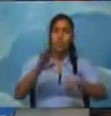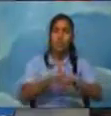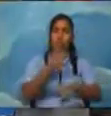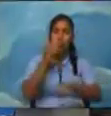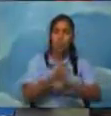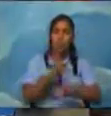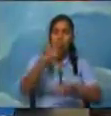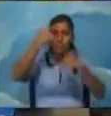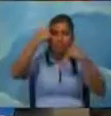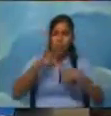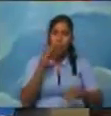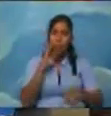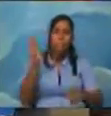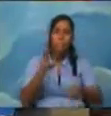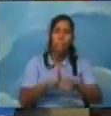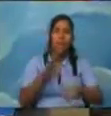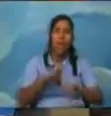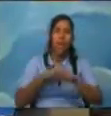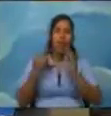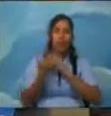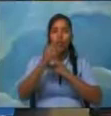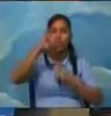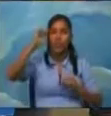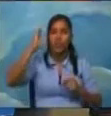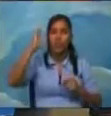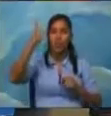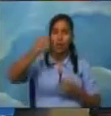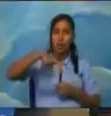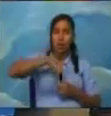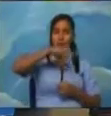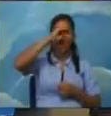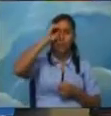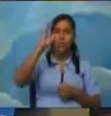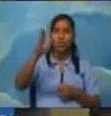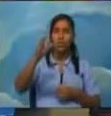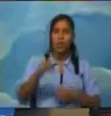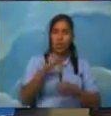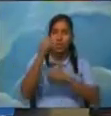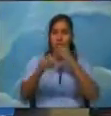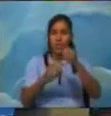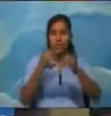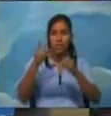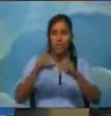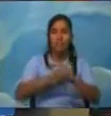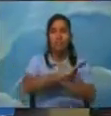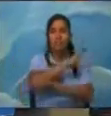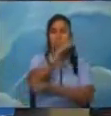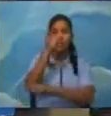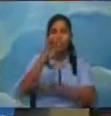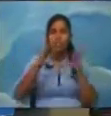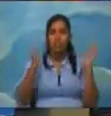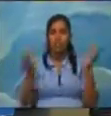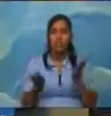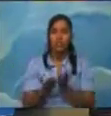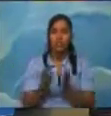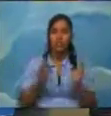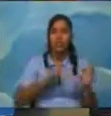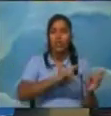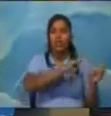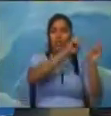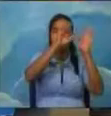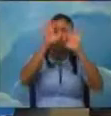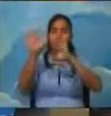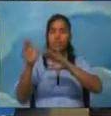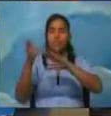hemos pecado contra Jehová nuestro Dios, el creador del universo. Aleluya. Y nuestro